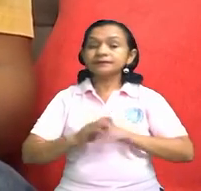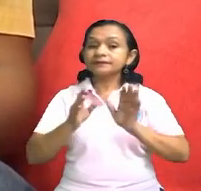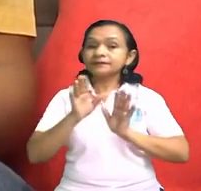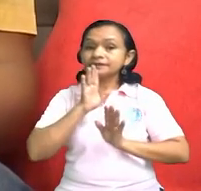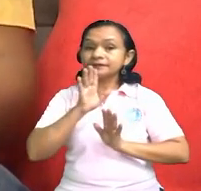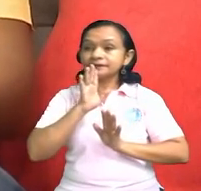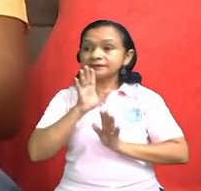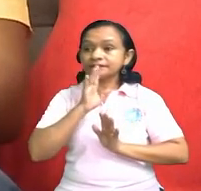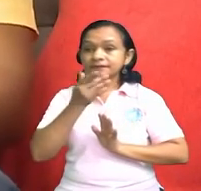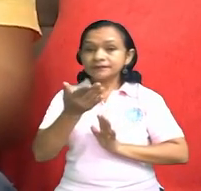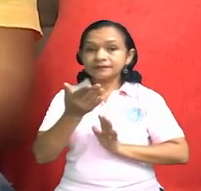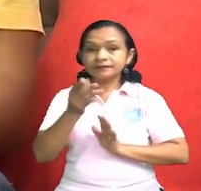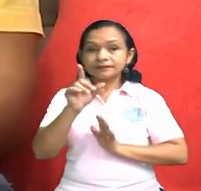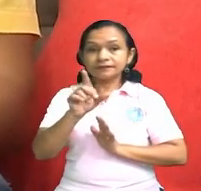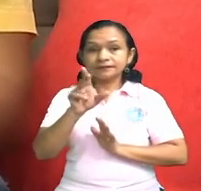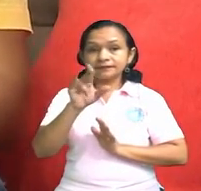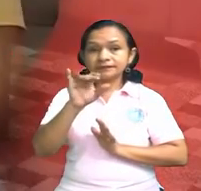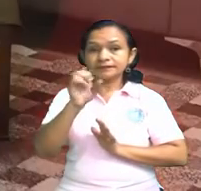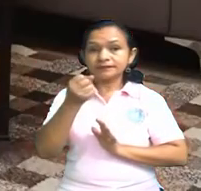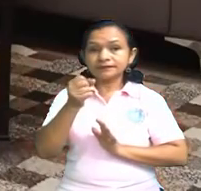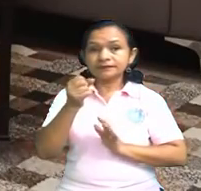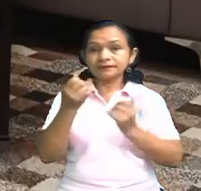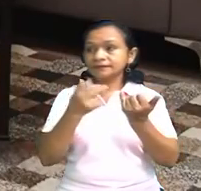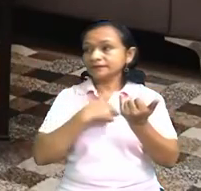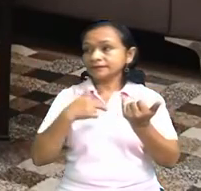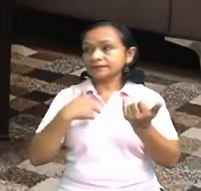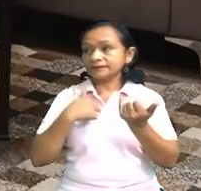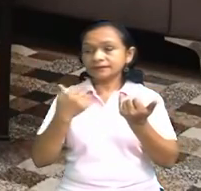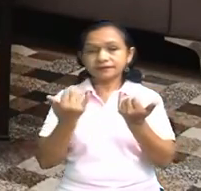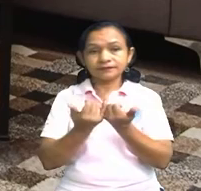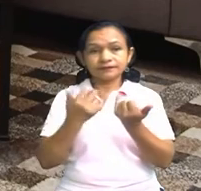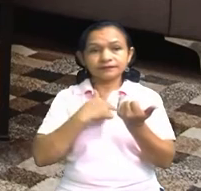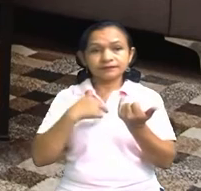Ahí está precisamente, compañero Luis. Bueno,